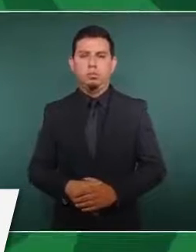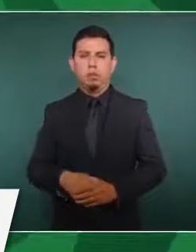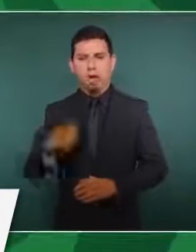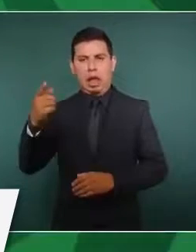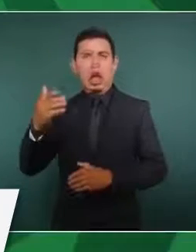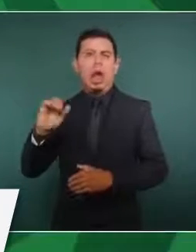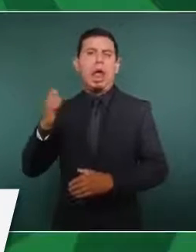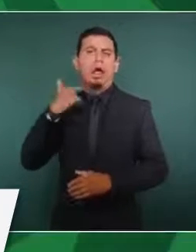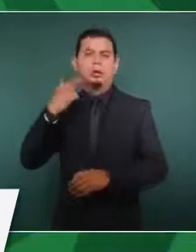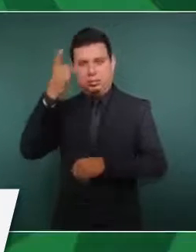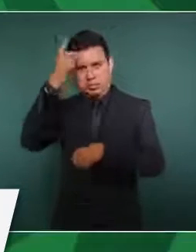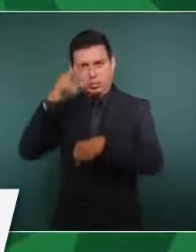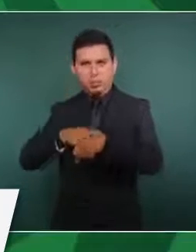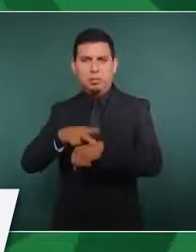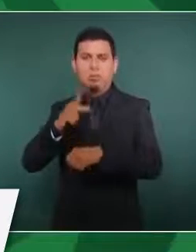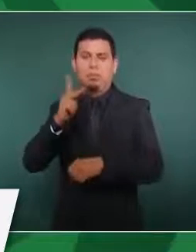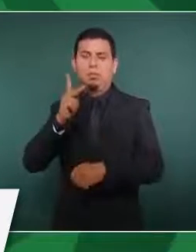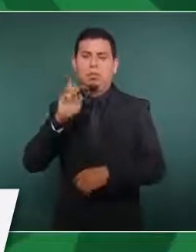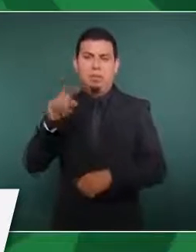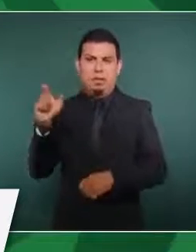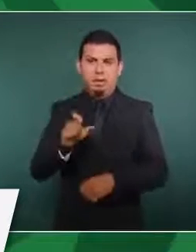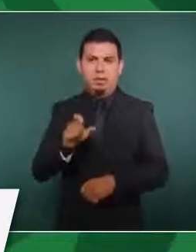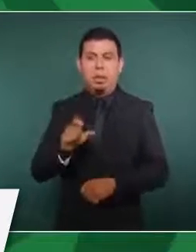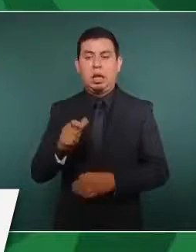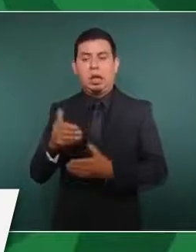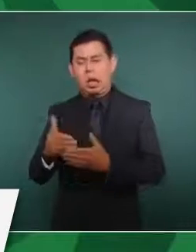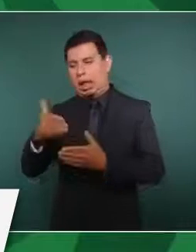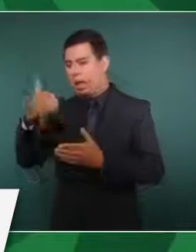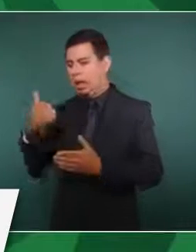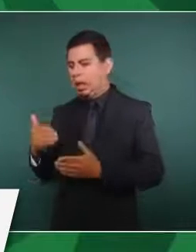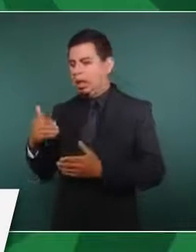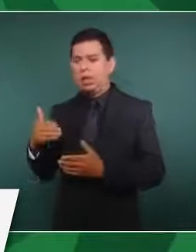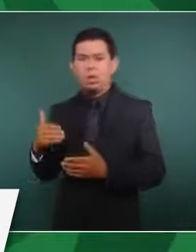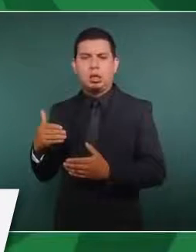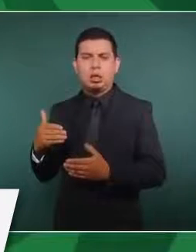Pemex y antes estuvo